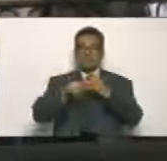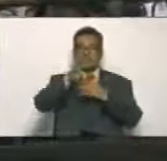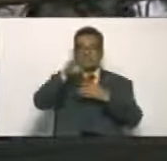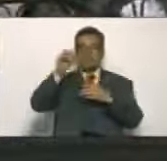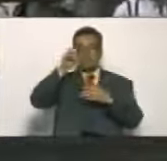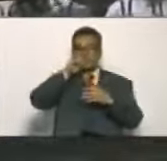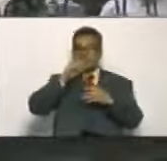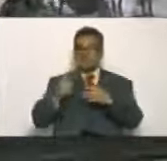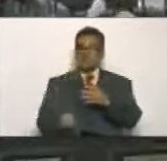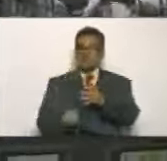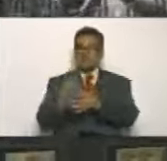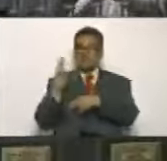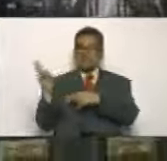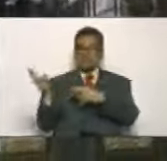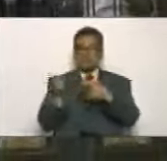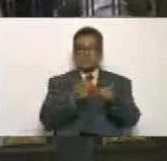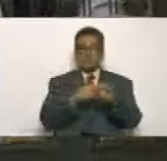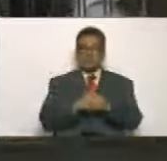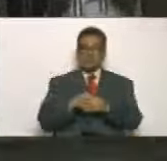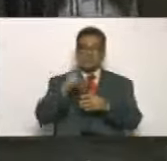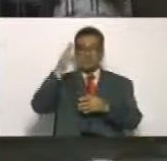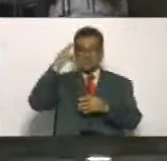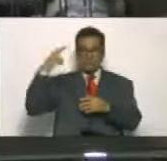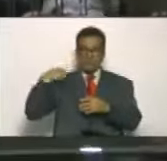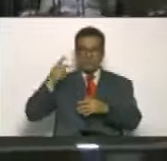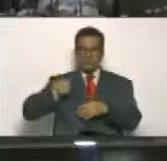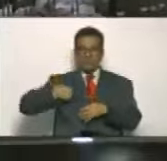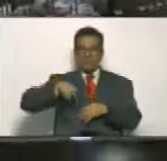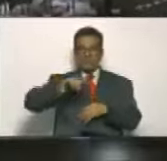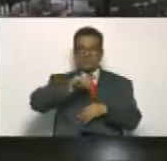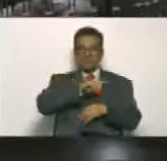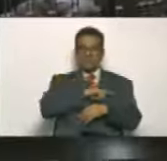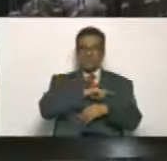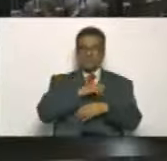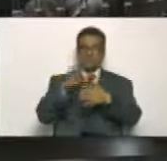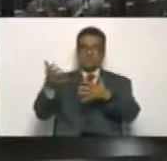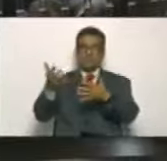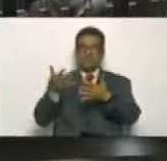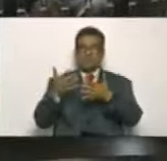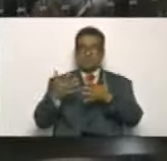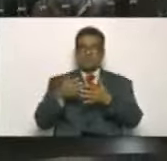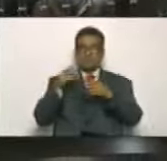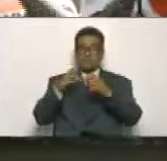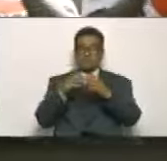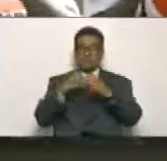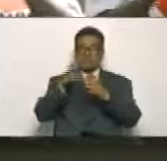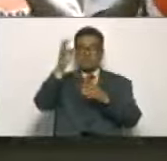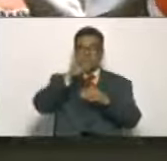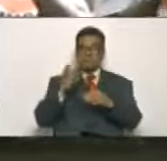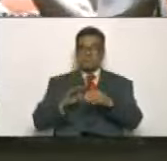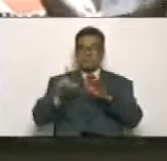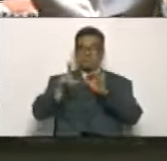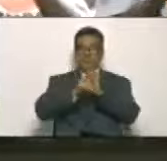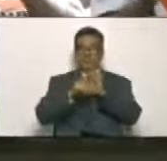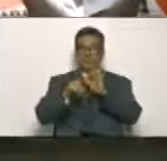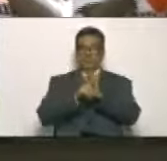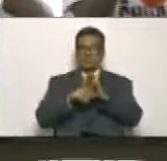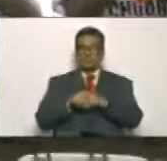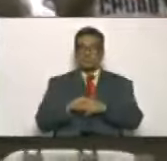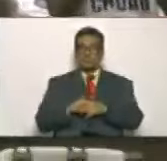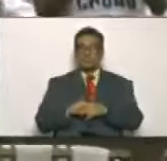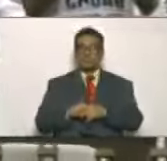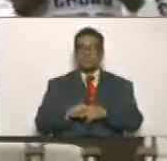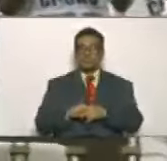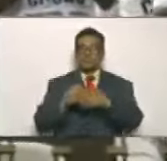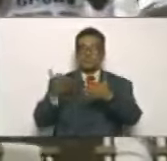años fundada. Bienvenidos, bienvenidas. Es un honor para nosotros recibirlo en este Palacio Federal Legislativo.